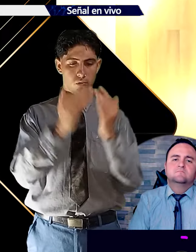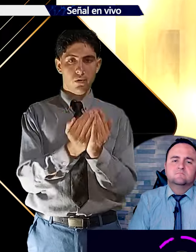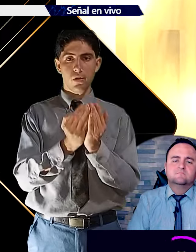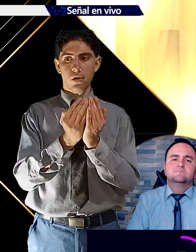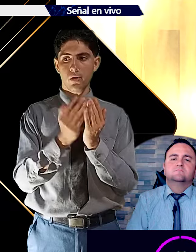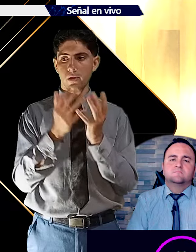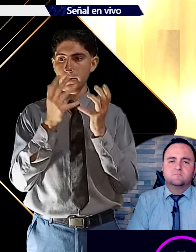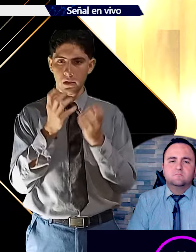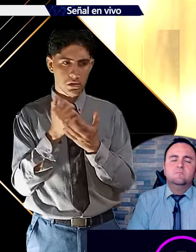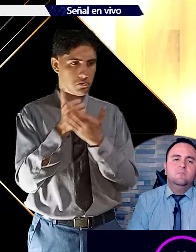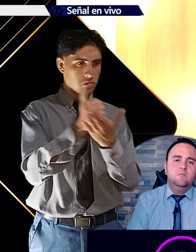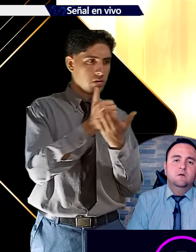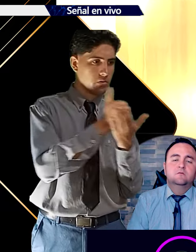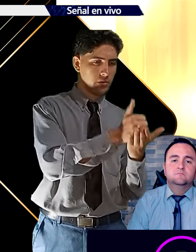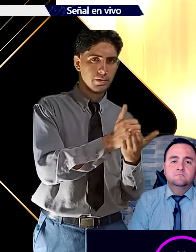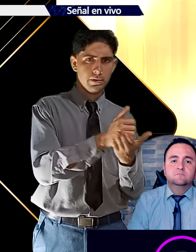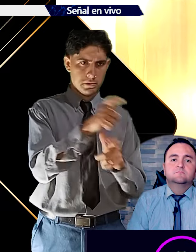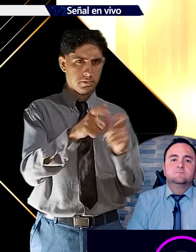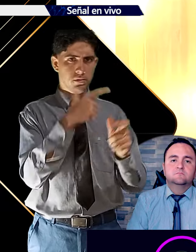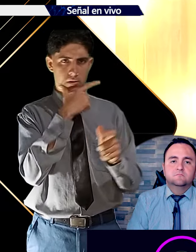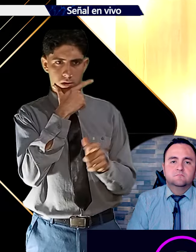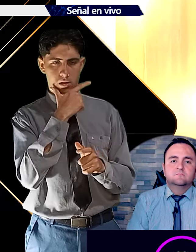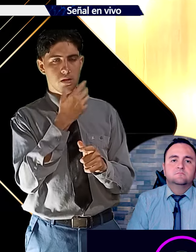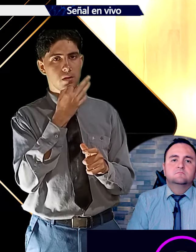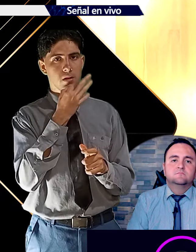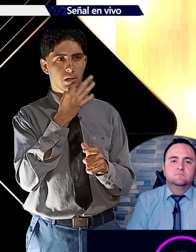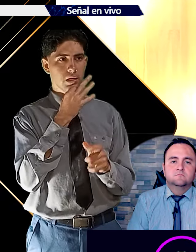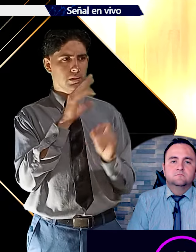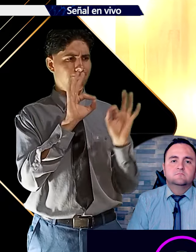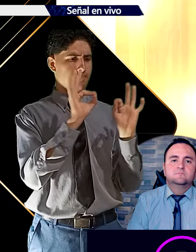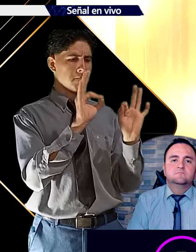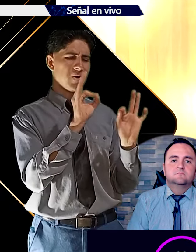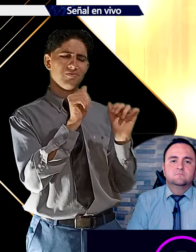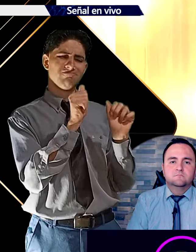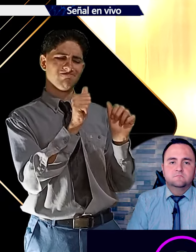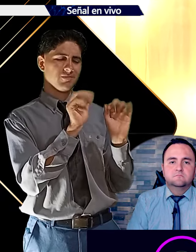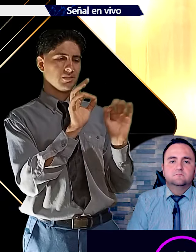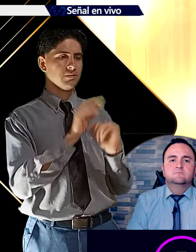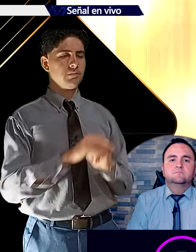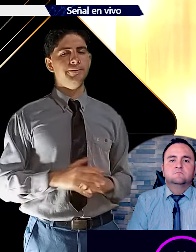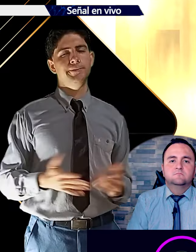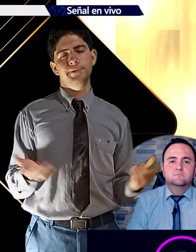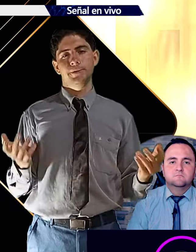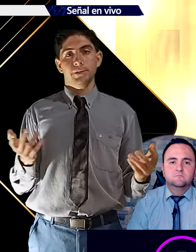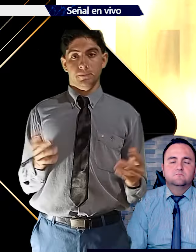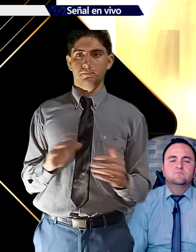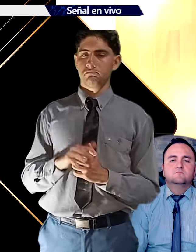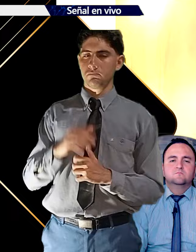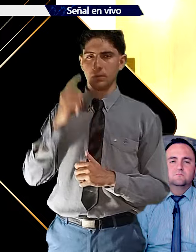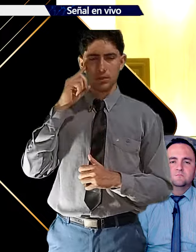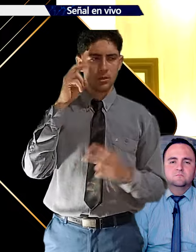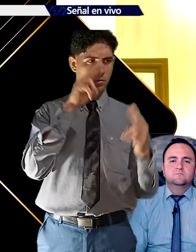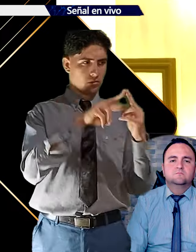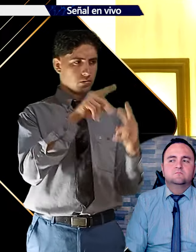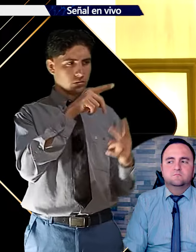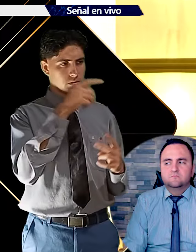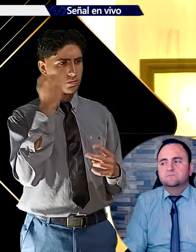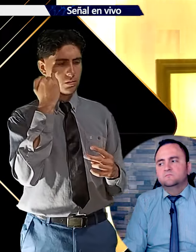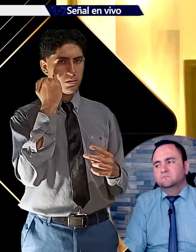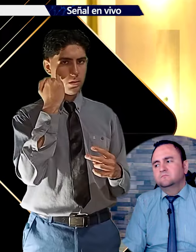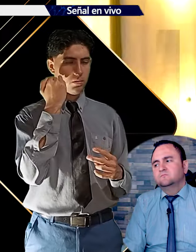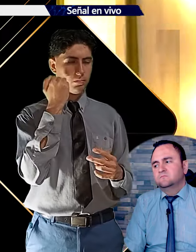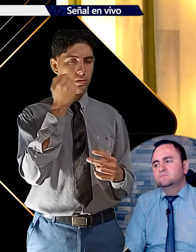los gobiernos, las leyes, todo esto, están aprobando todo esto. Ya nuestros niños, estaba visitando una familia, y la hermana, la chica me